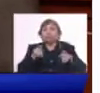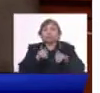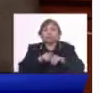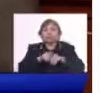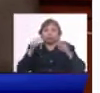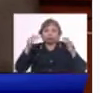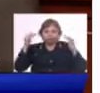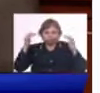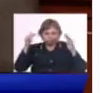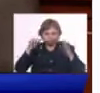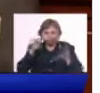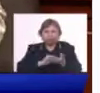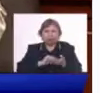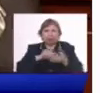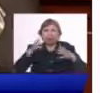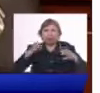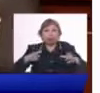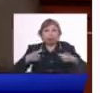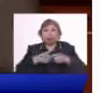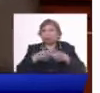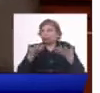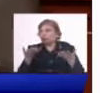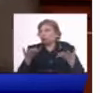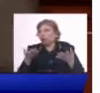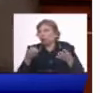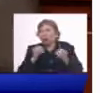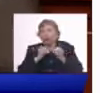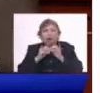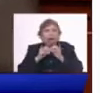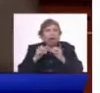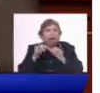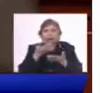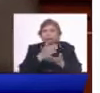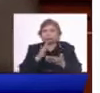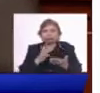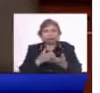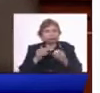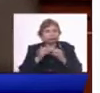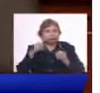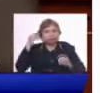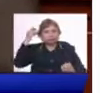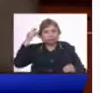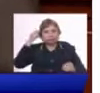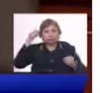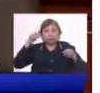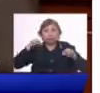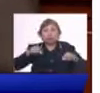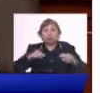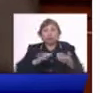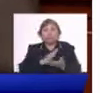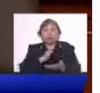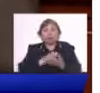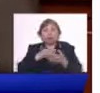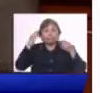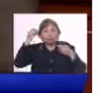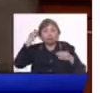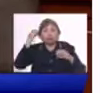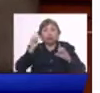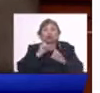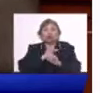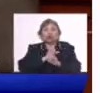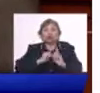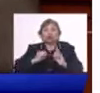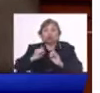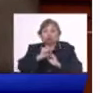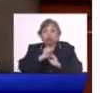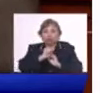agudizando, porque realmente el Congreso no ha encontrado la salida para resolver el tema político, porque este es un problema ya político-social y